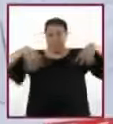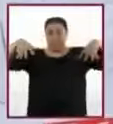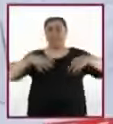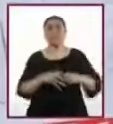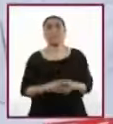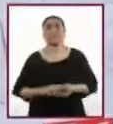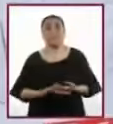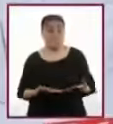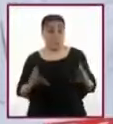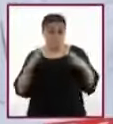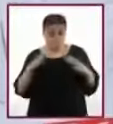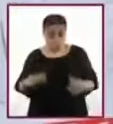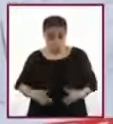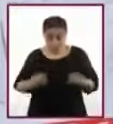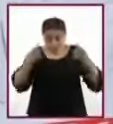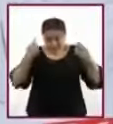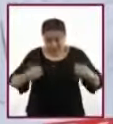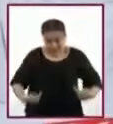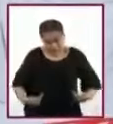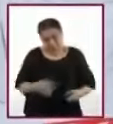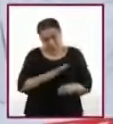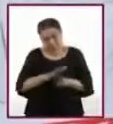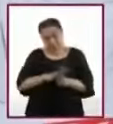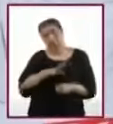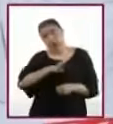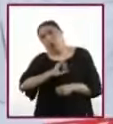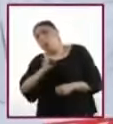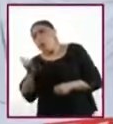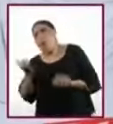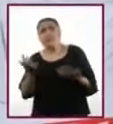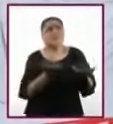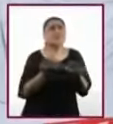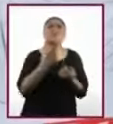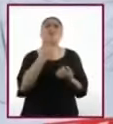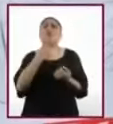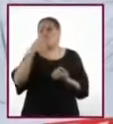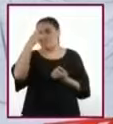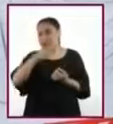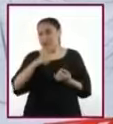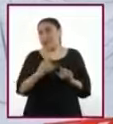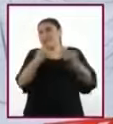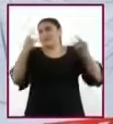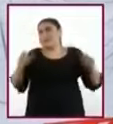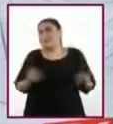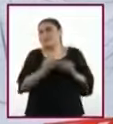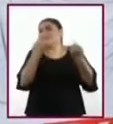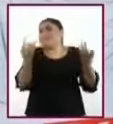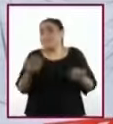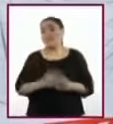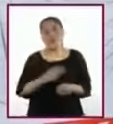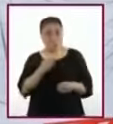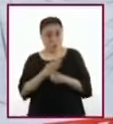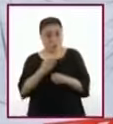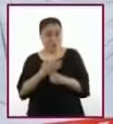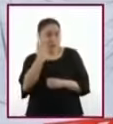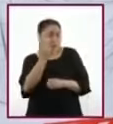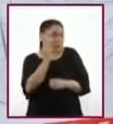Además del cuerpo humano, ¿de qué otros recursos se sirve el teatro para contar historias? En esta ocasión, vamos a explorar